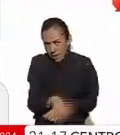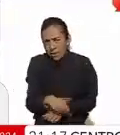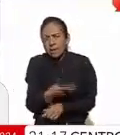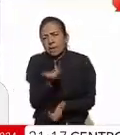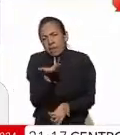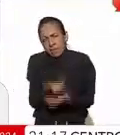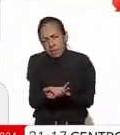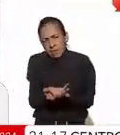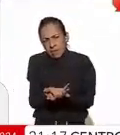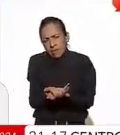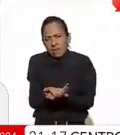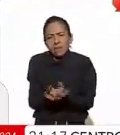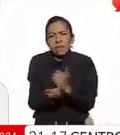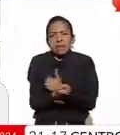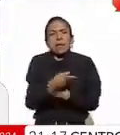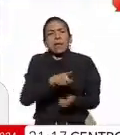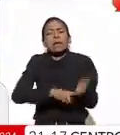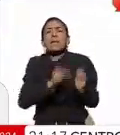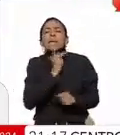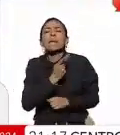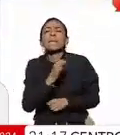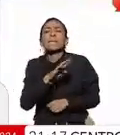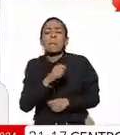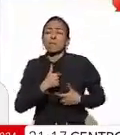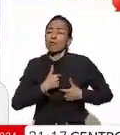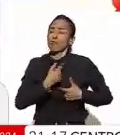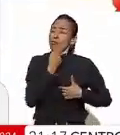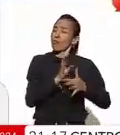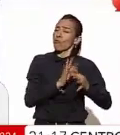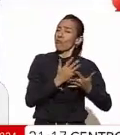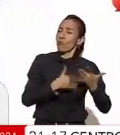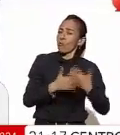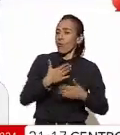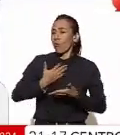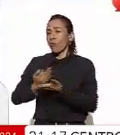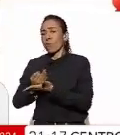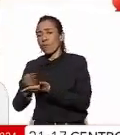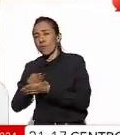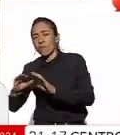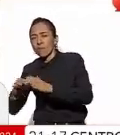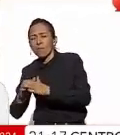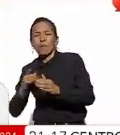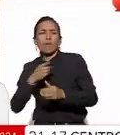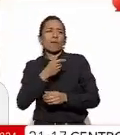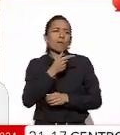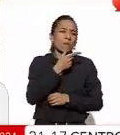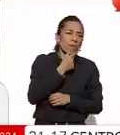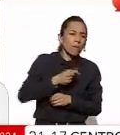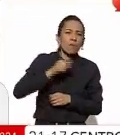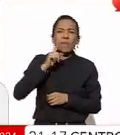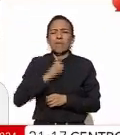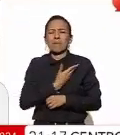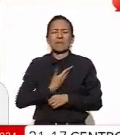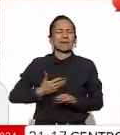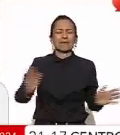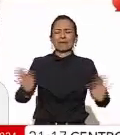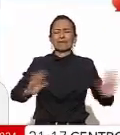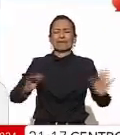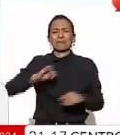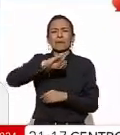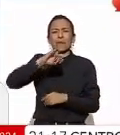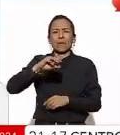pongo un ejemplo, no es que lo diga yo, que lo diga alguien del movimiento, el presidente o la presidenta. José Ángel